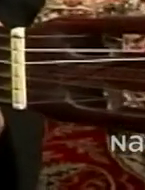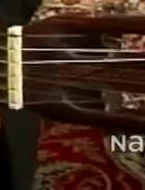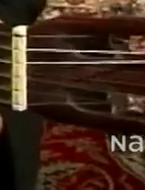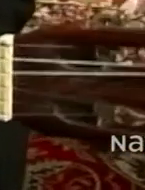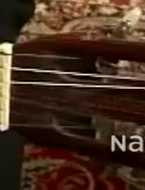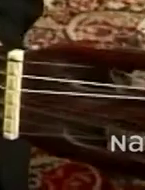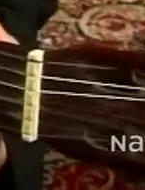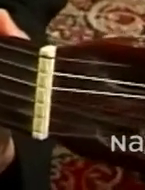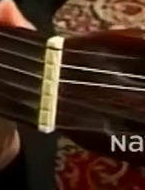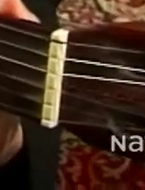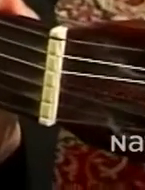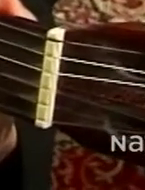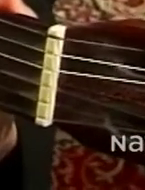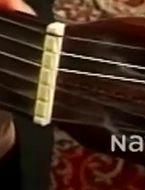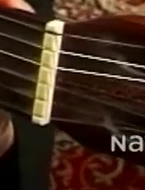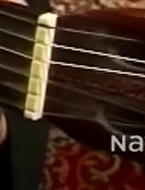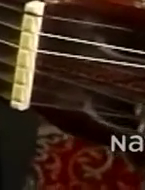I fall apart.